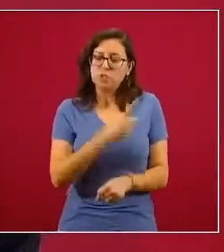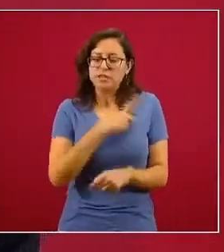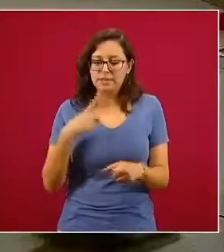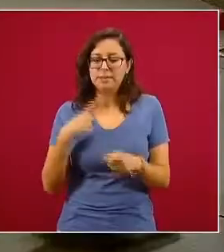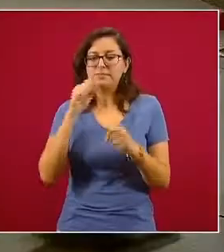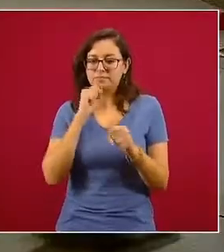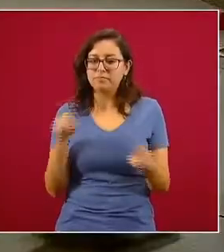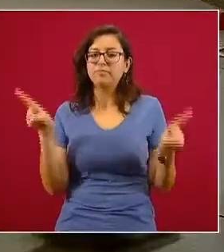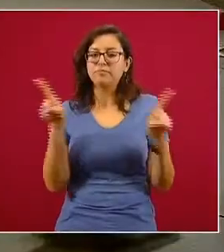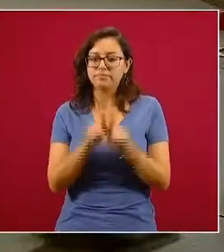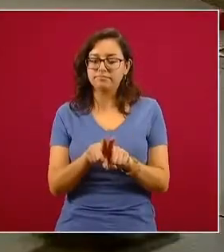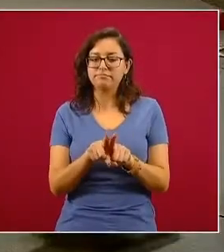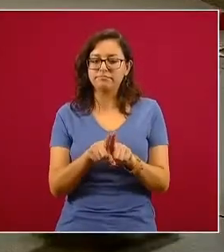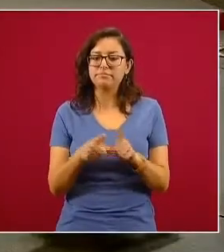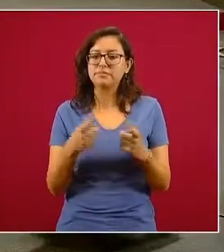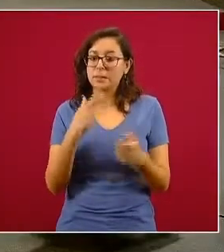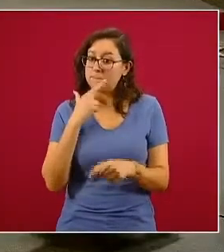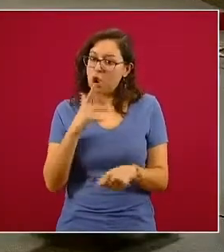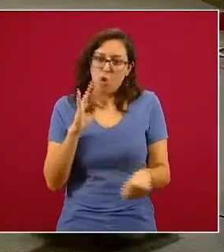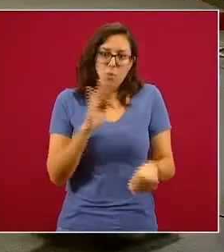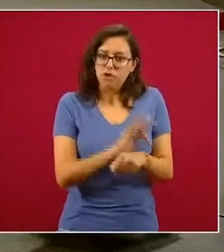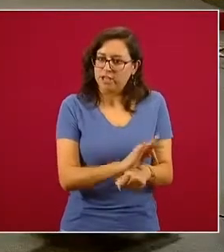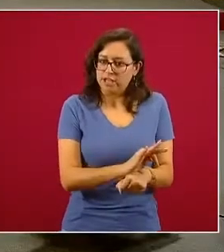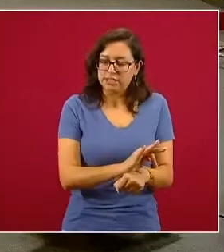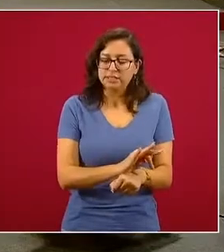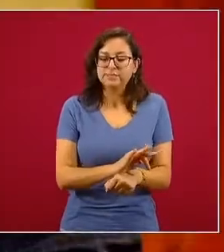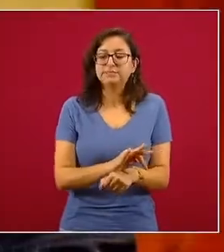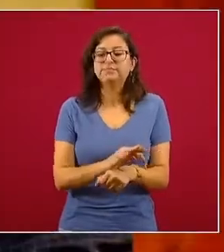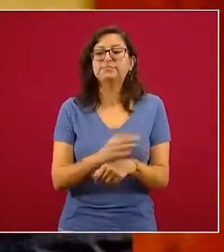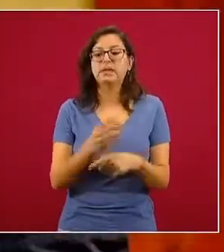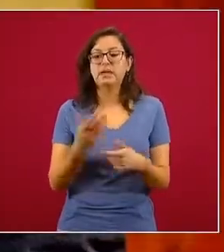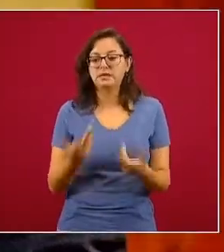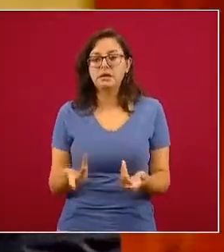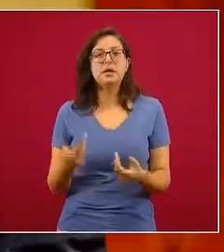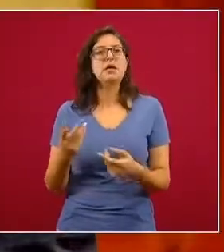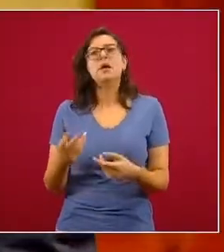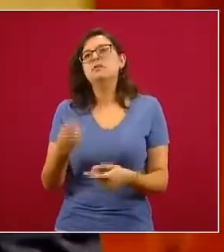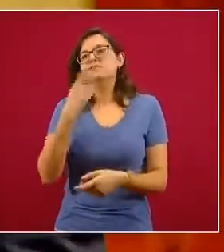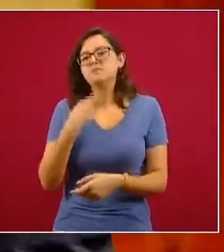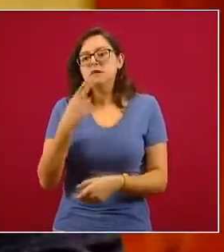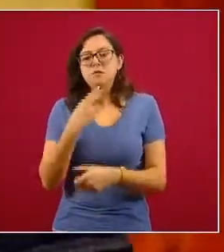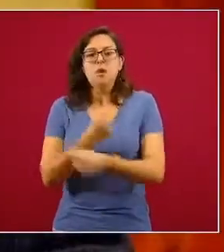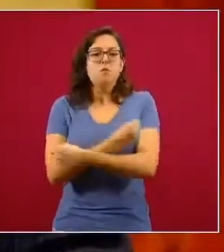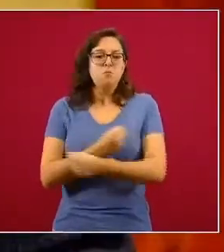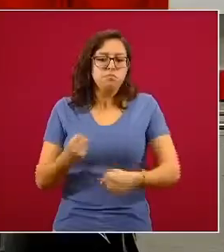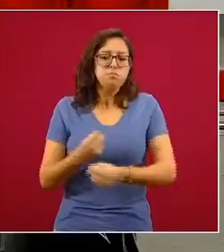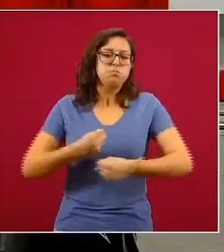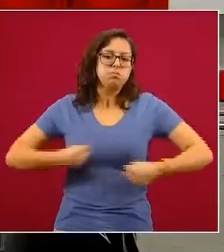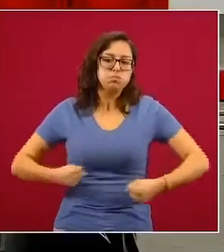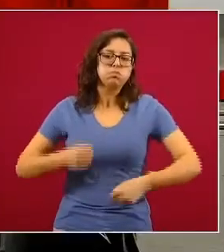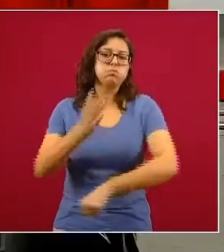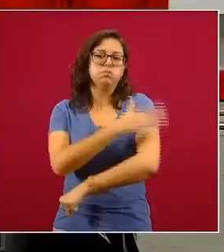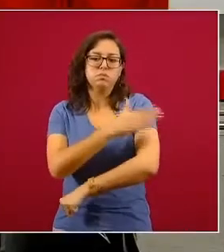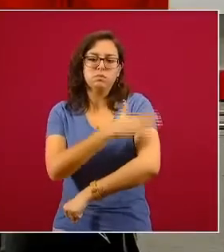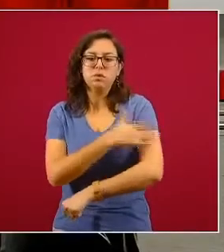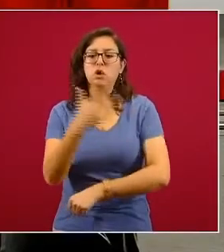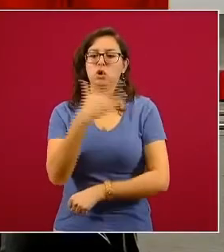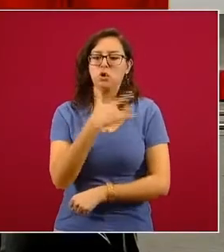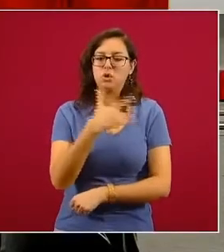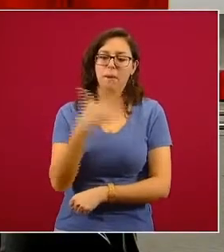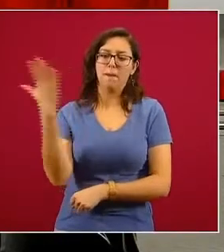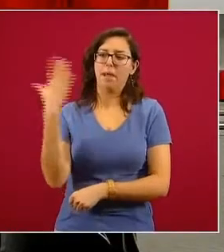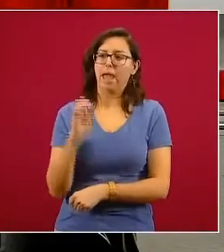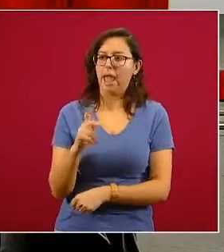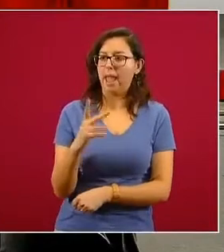embarazadas, pensamos de más y no de menos, y coinciden en diabetes, obesidad, sobrepeso, hipertensión, enfermedad cardíaca y